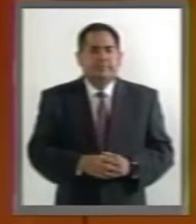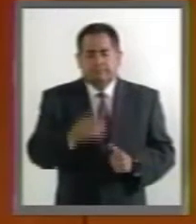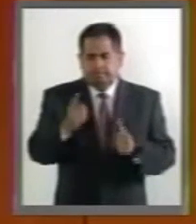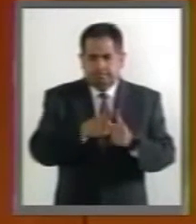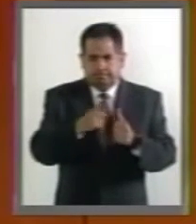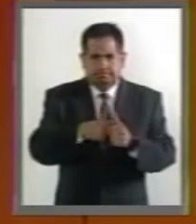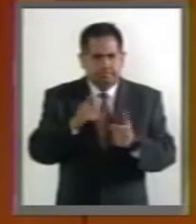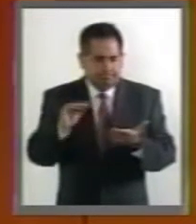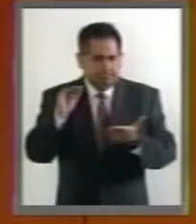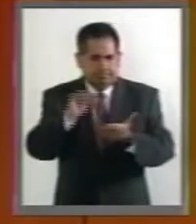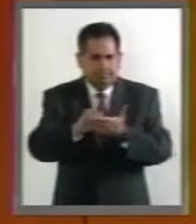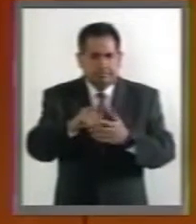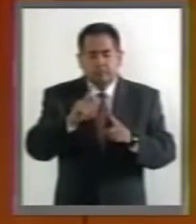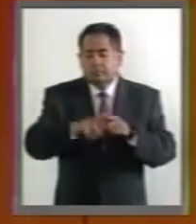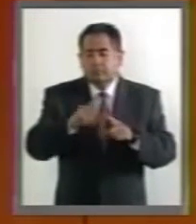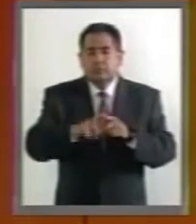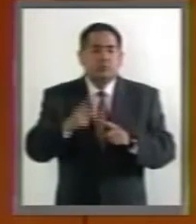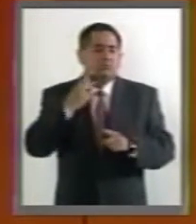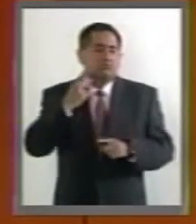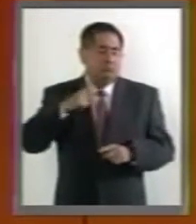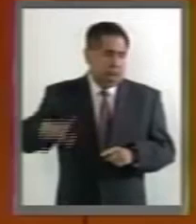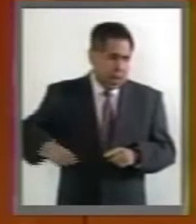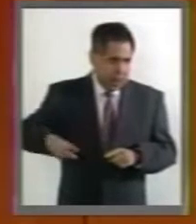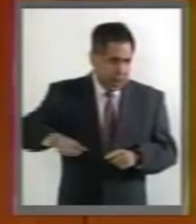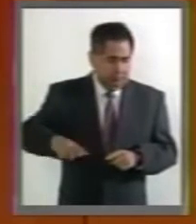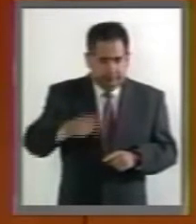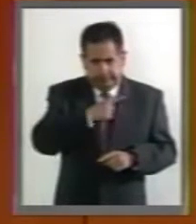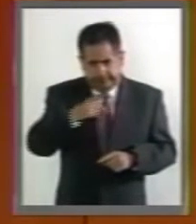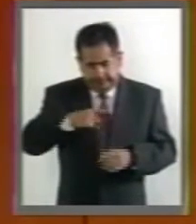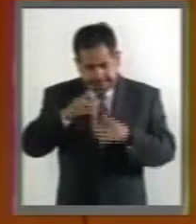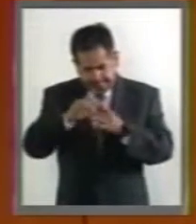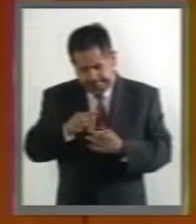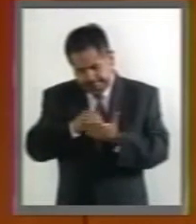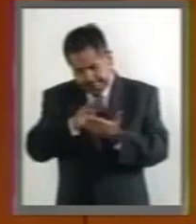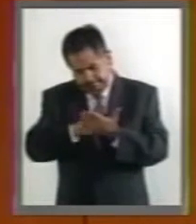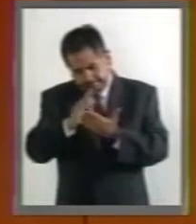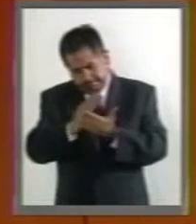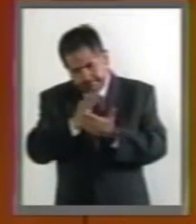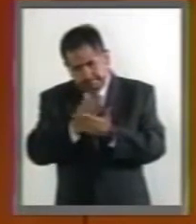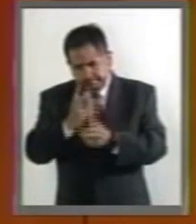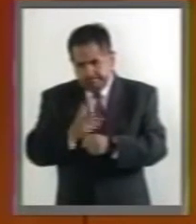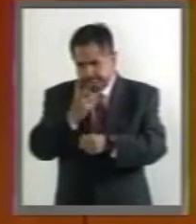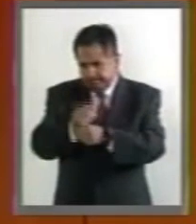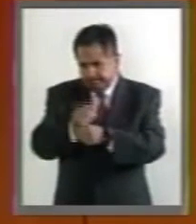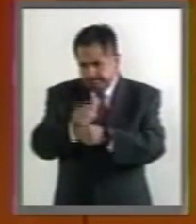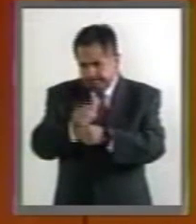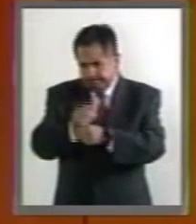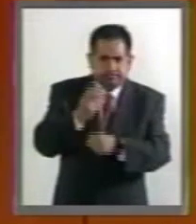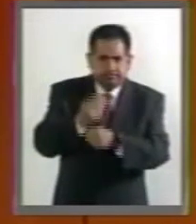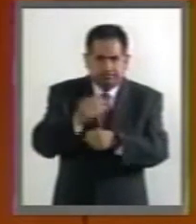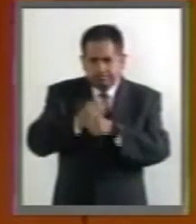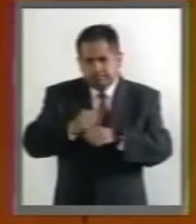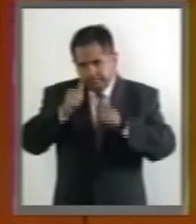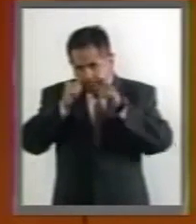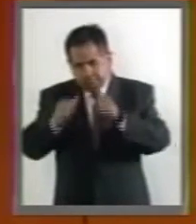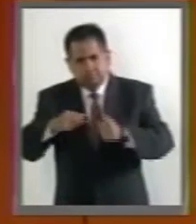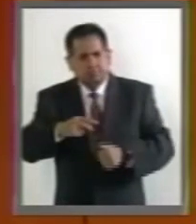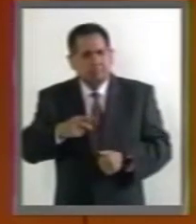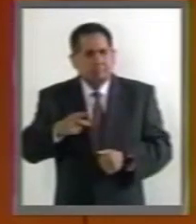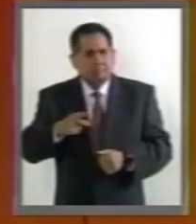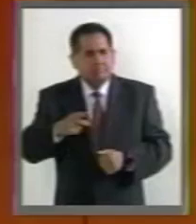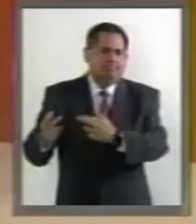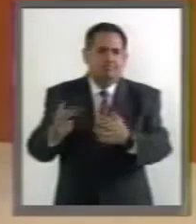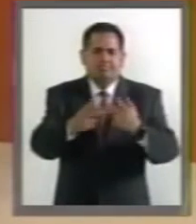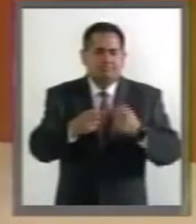primero, establecer la política de Estado que contemple la reparación, atención y prevención de estos daños